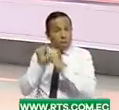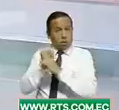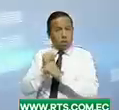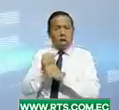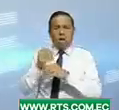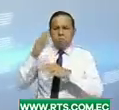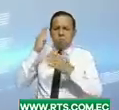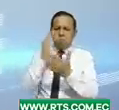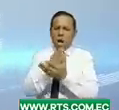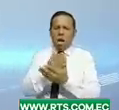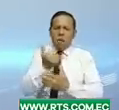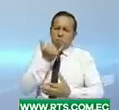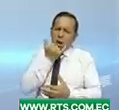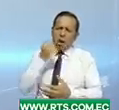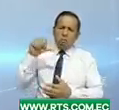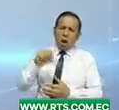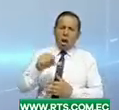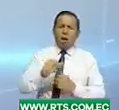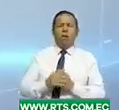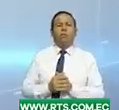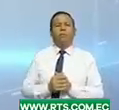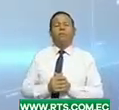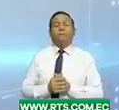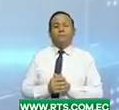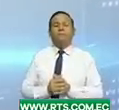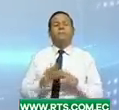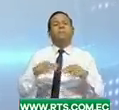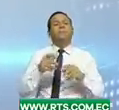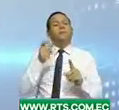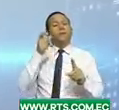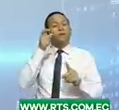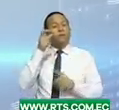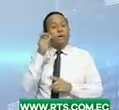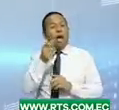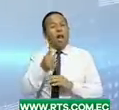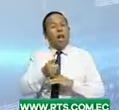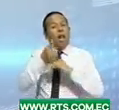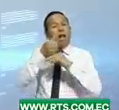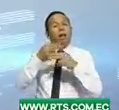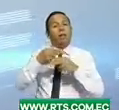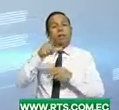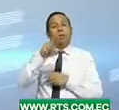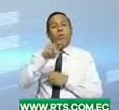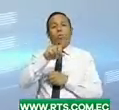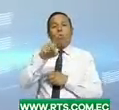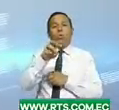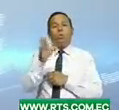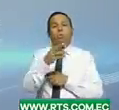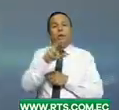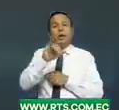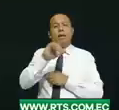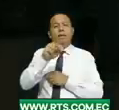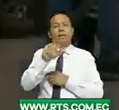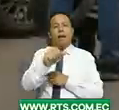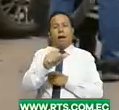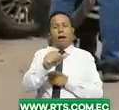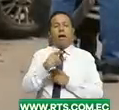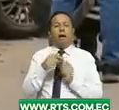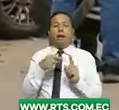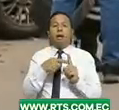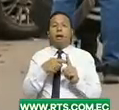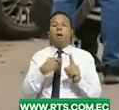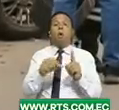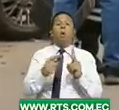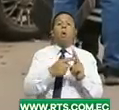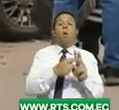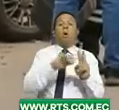4 o 5 disparos. Sí. La fiscal Luz Marina Delgado fue asesinada junto a su asistente Jefferson Mendoza a bordo